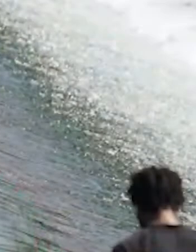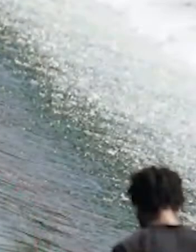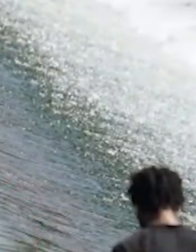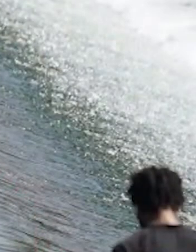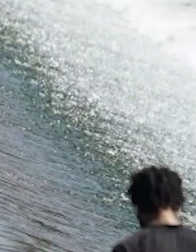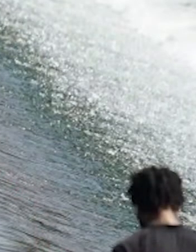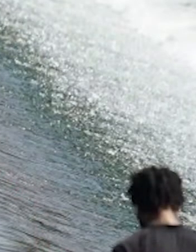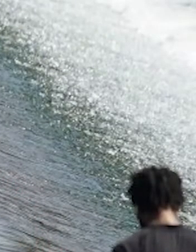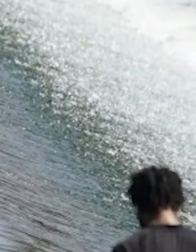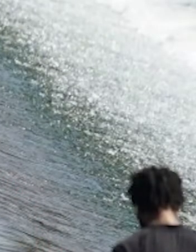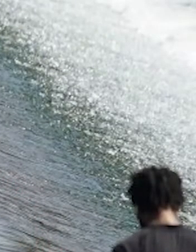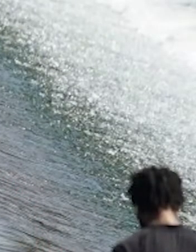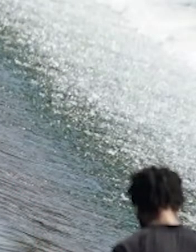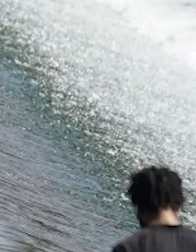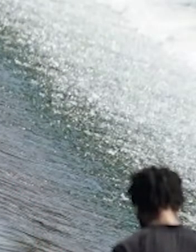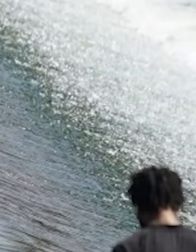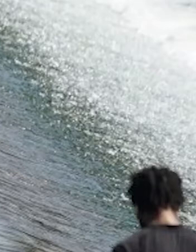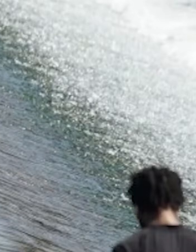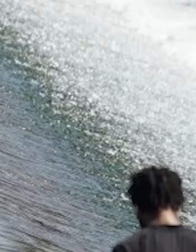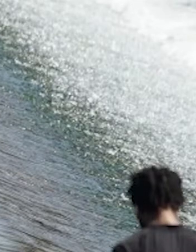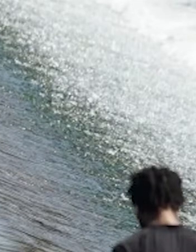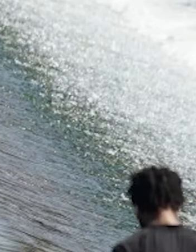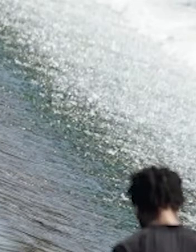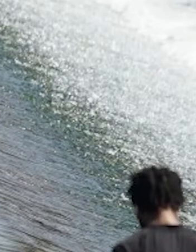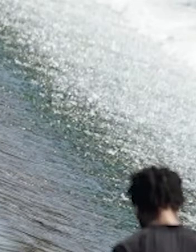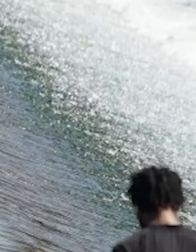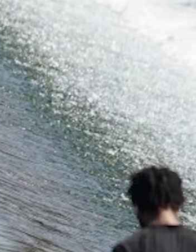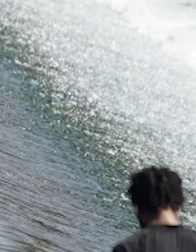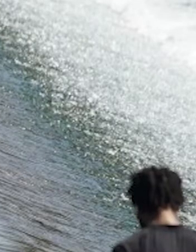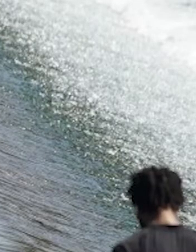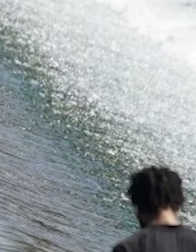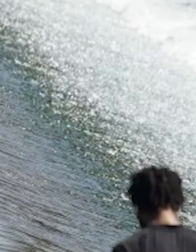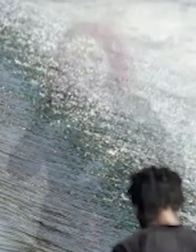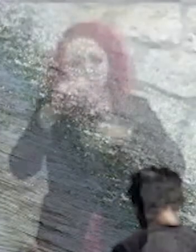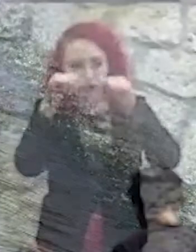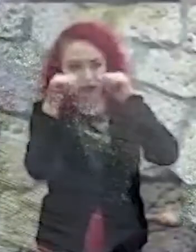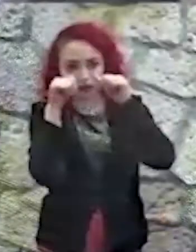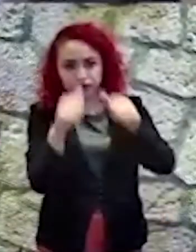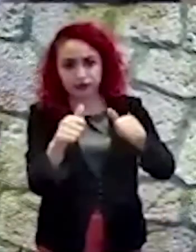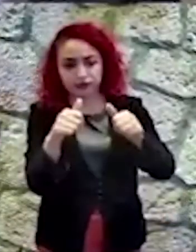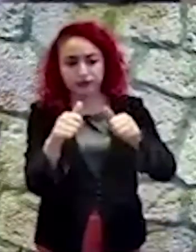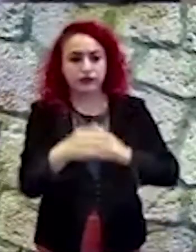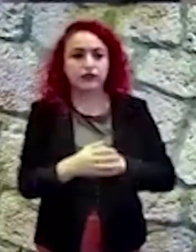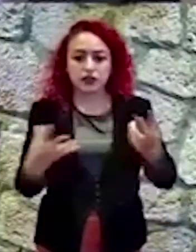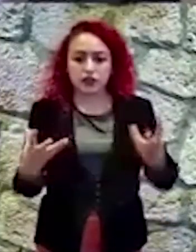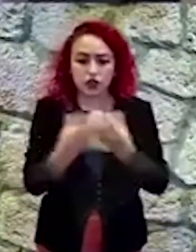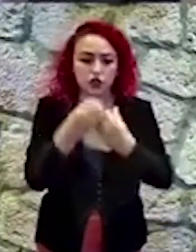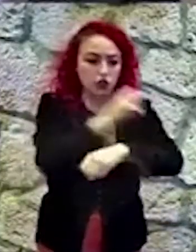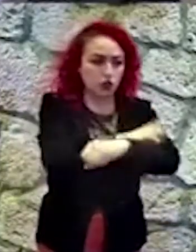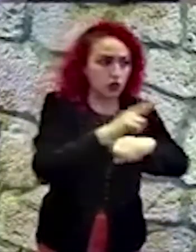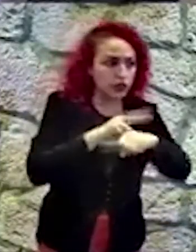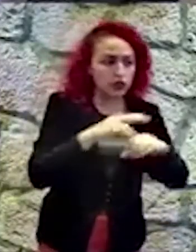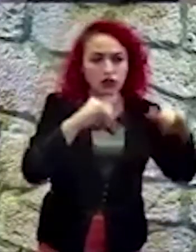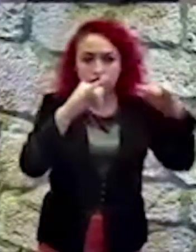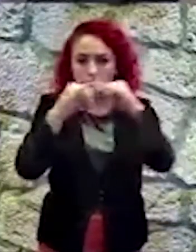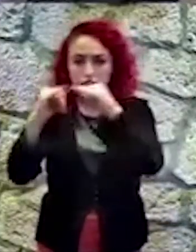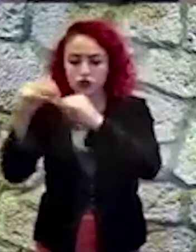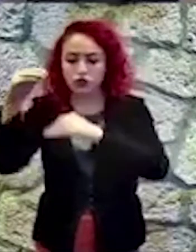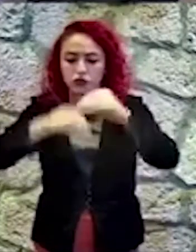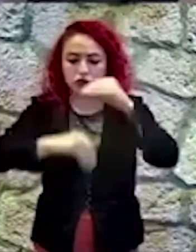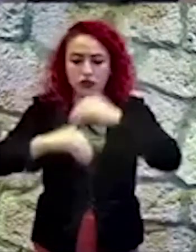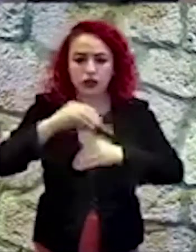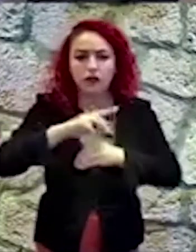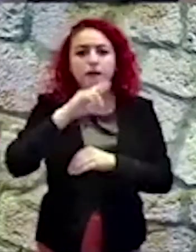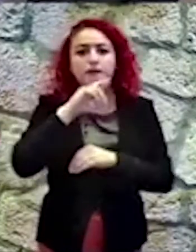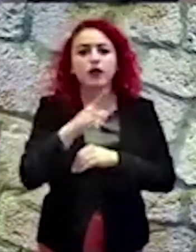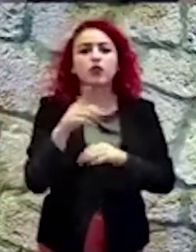creciendo tanto en salida de mexicanos a otras entidades o países como la llegada de refugiados de 110 nacionalidades.